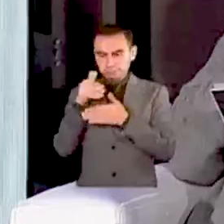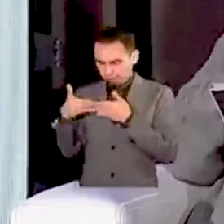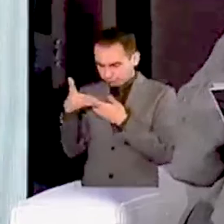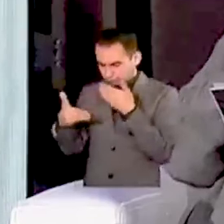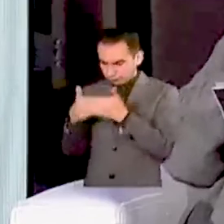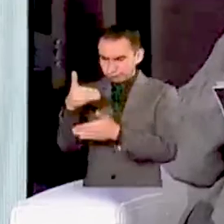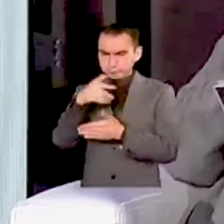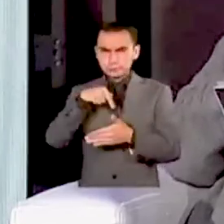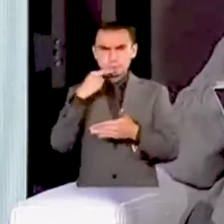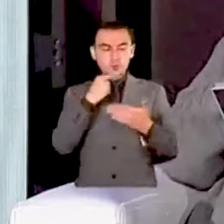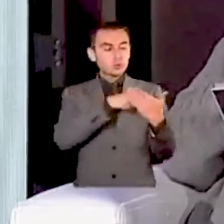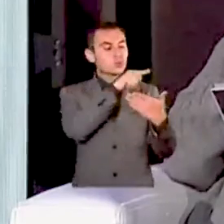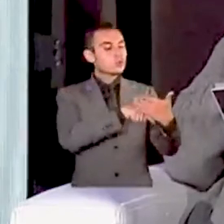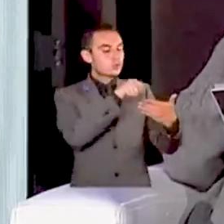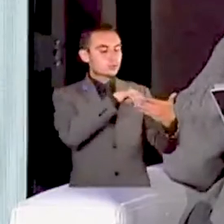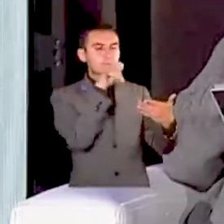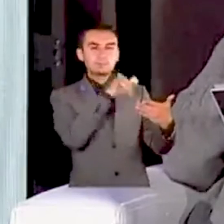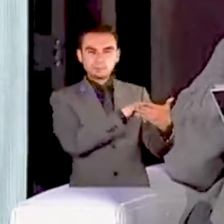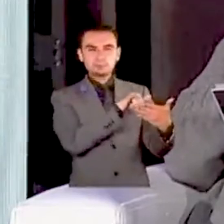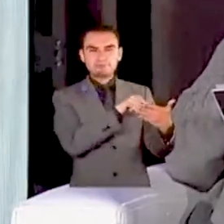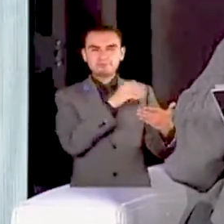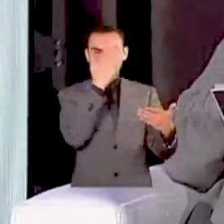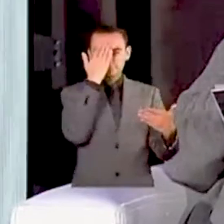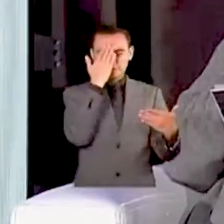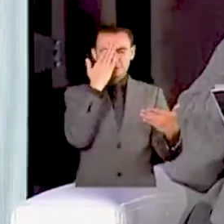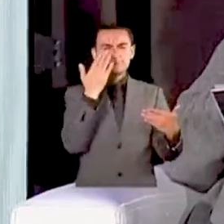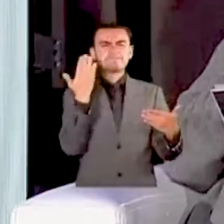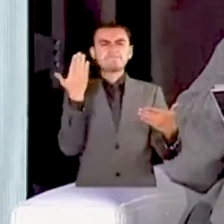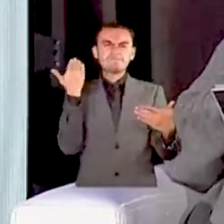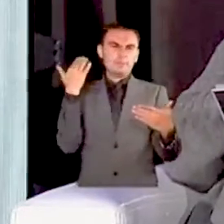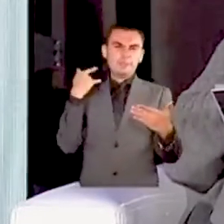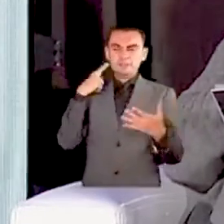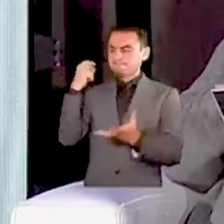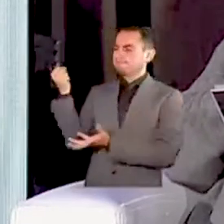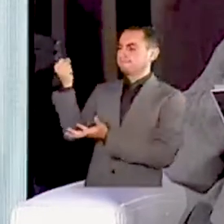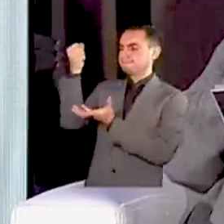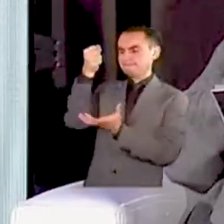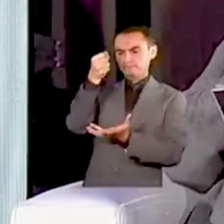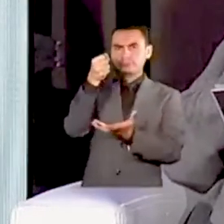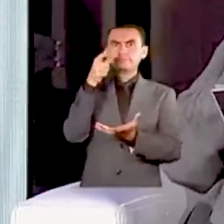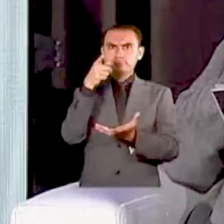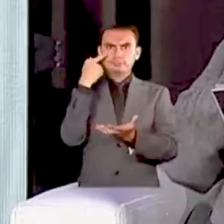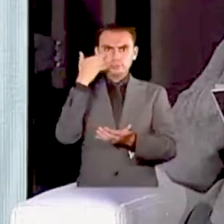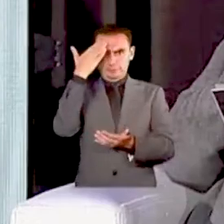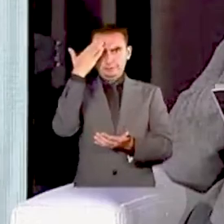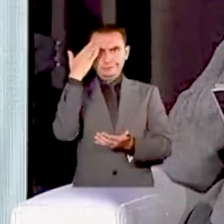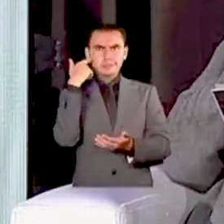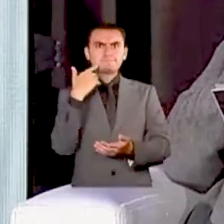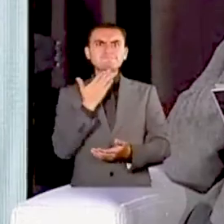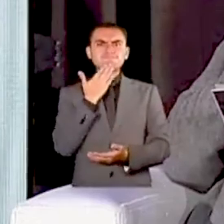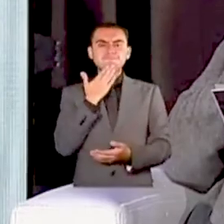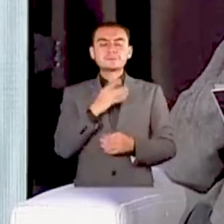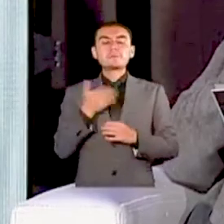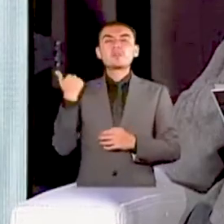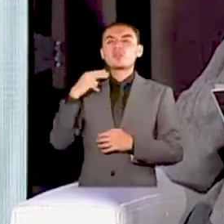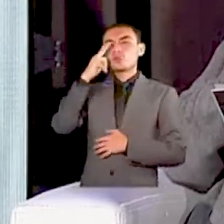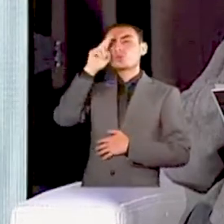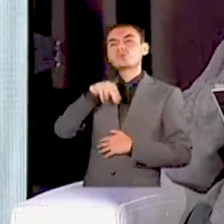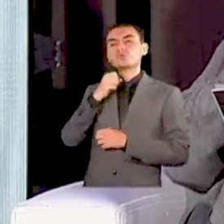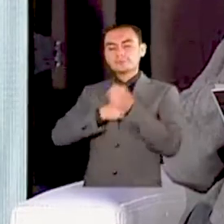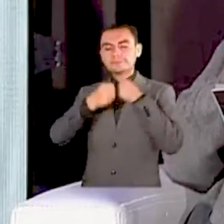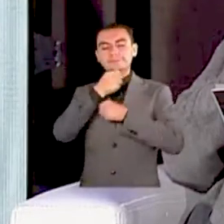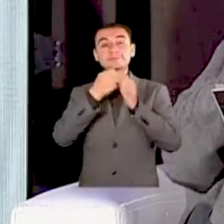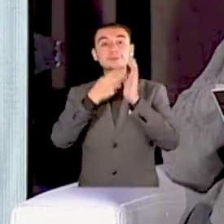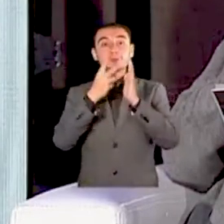para la contratación, dado, digamos, que el monto que es significativo. Para junio de 2021